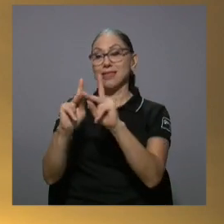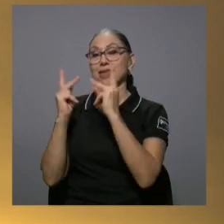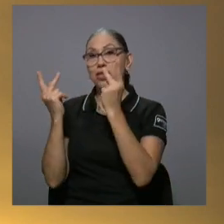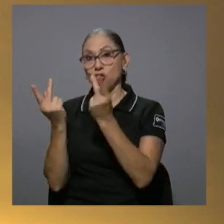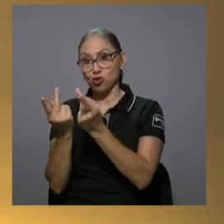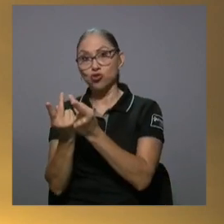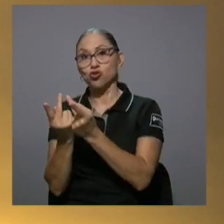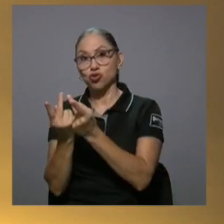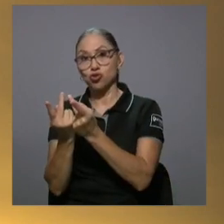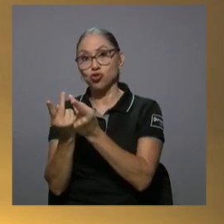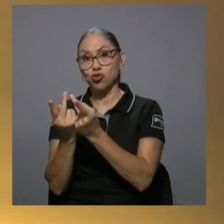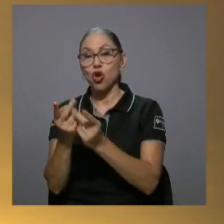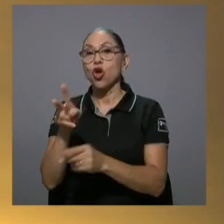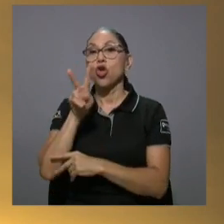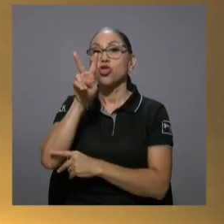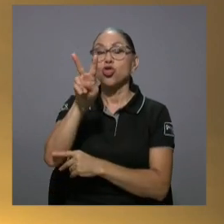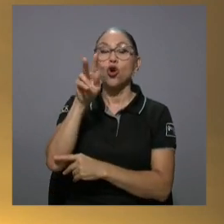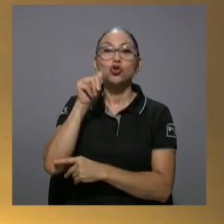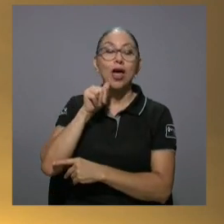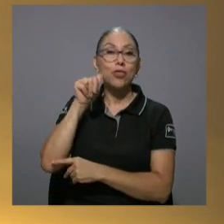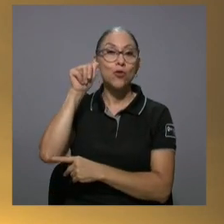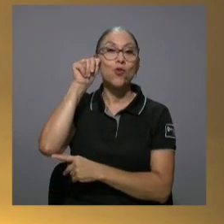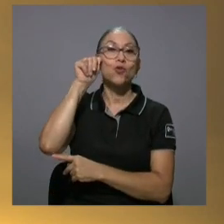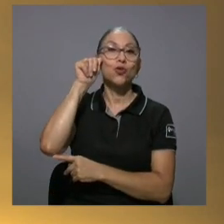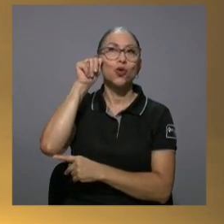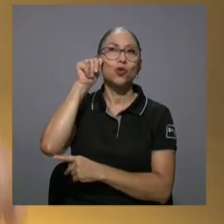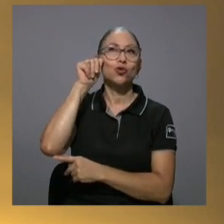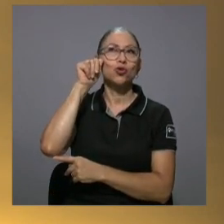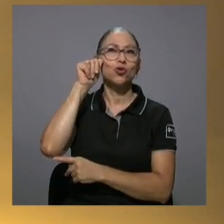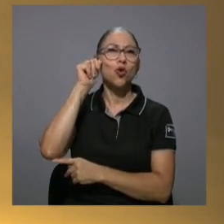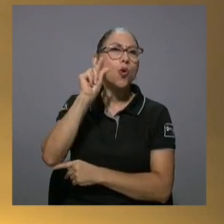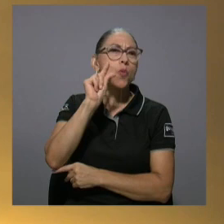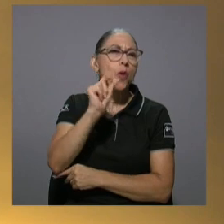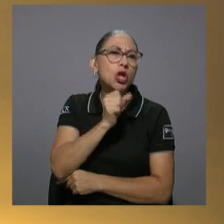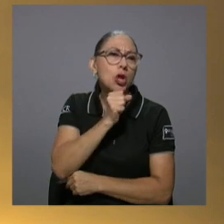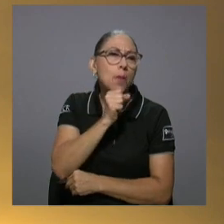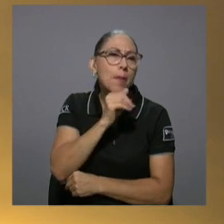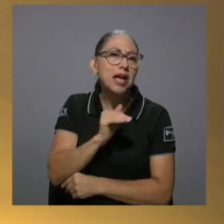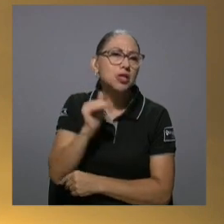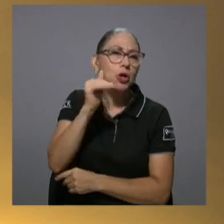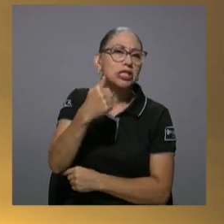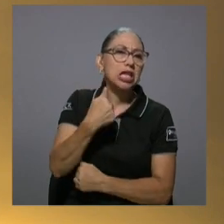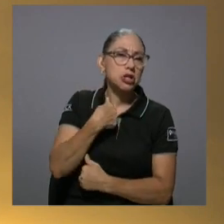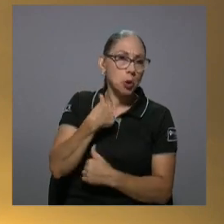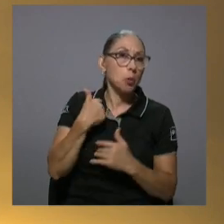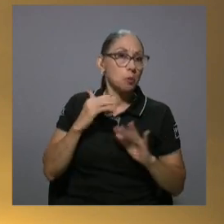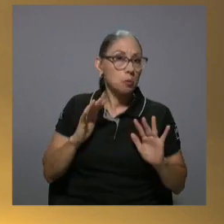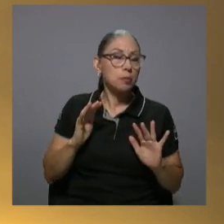dos adultos casi un poquito mayores que yo, y ya eso es decir,